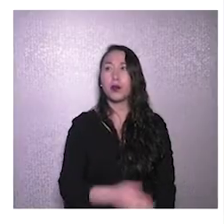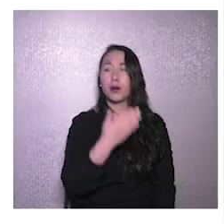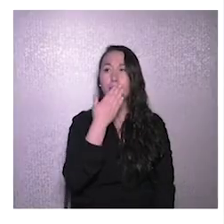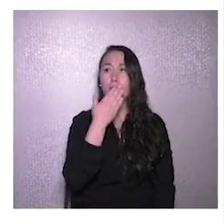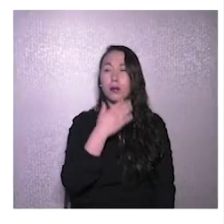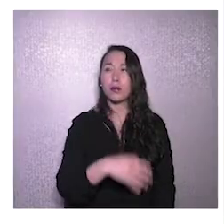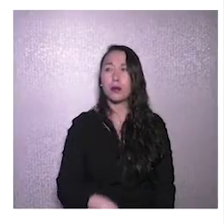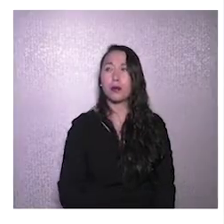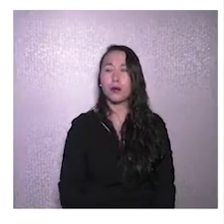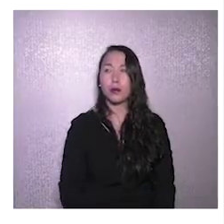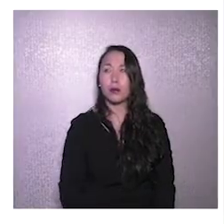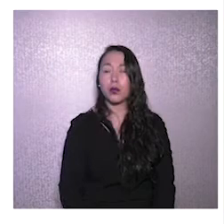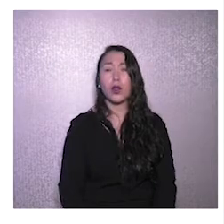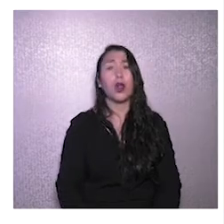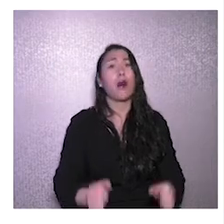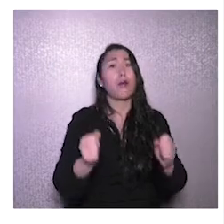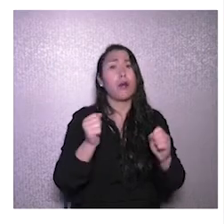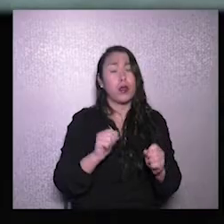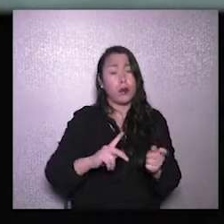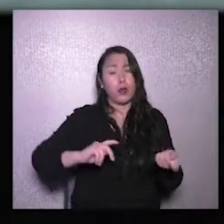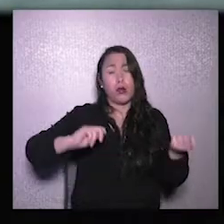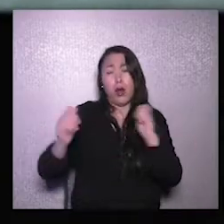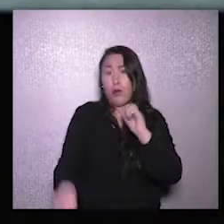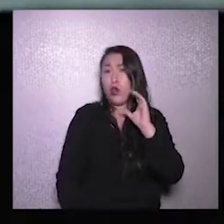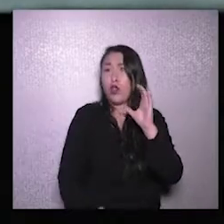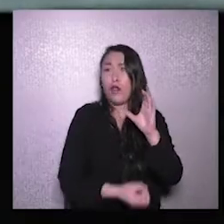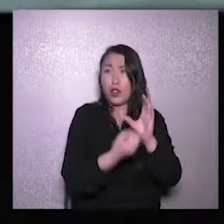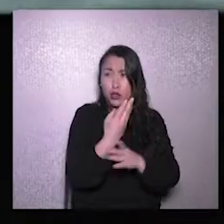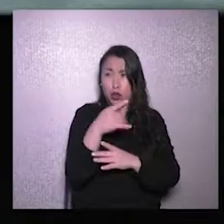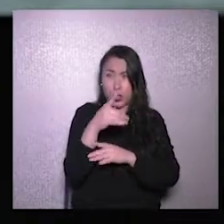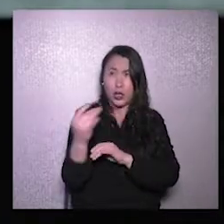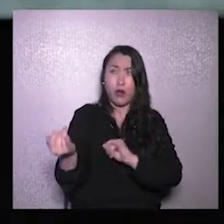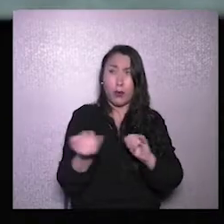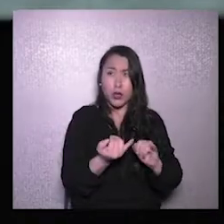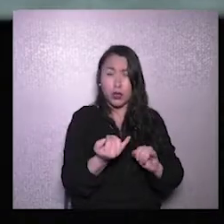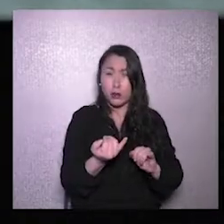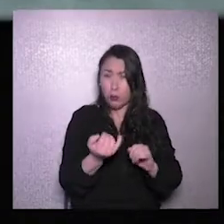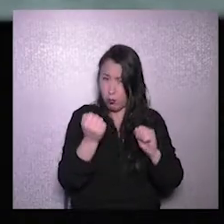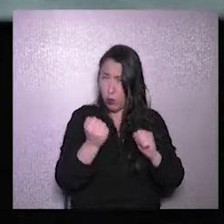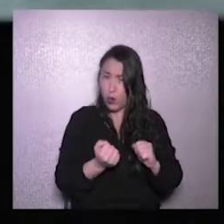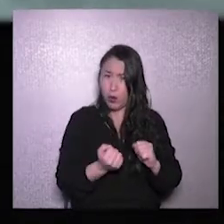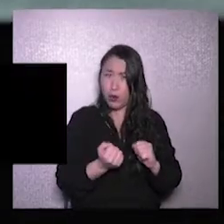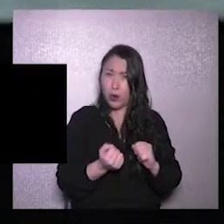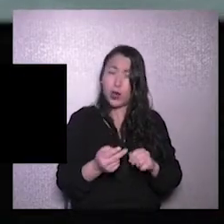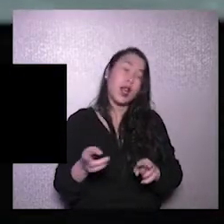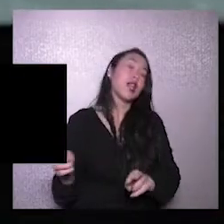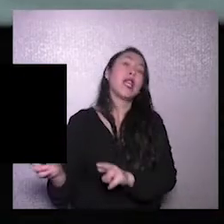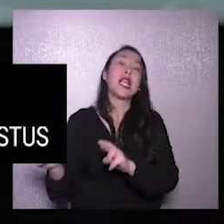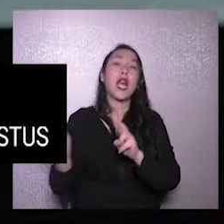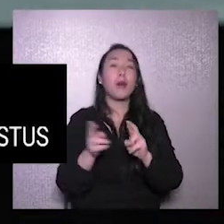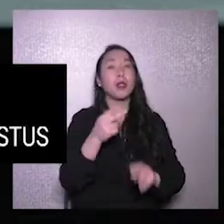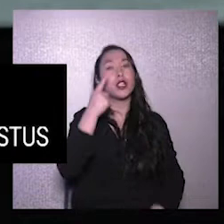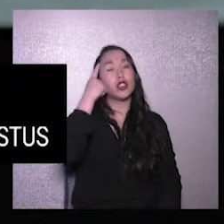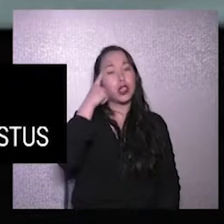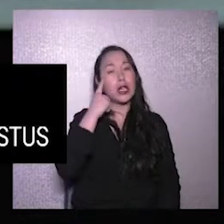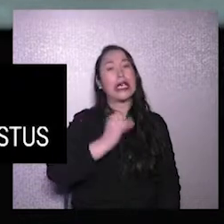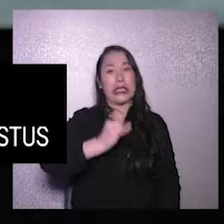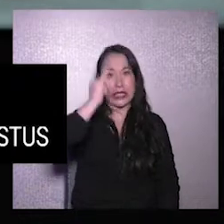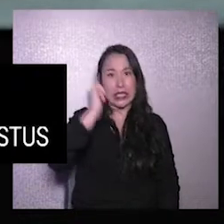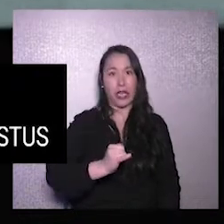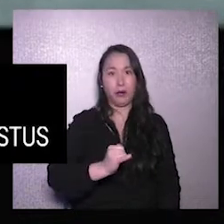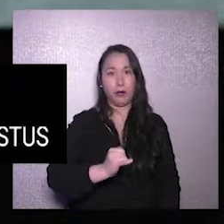La pregunta es, ¿podemos hacer algo novedoso con estos datos? Y la respuesta yo creo es que es un rotundo sí.